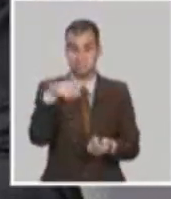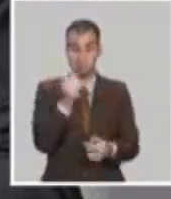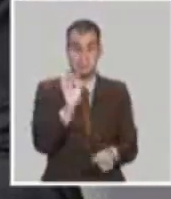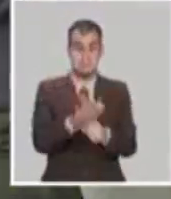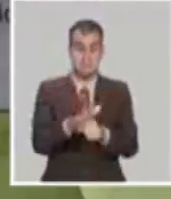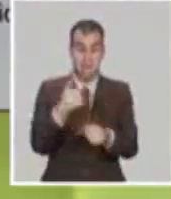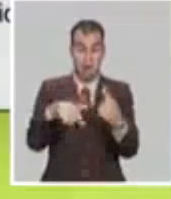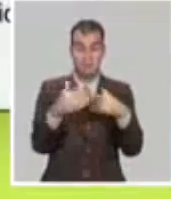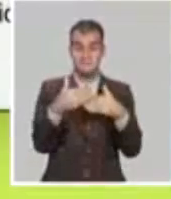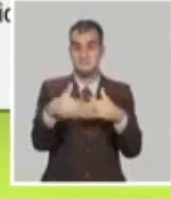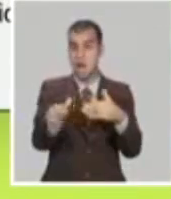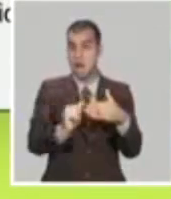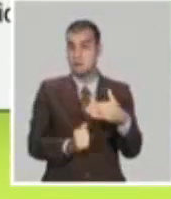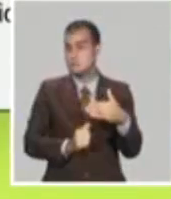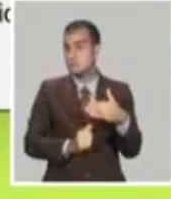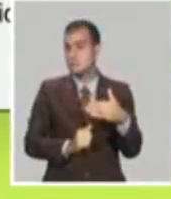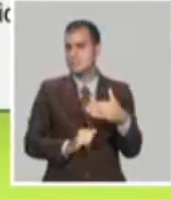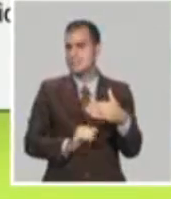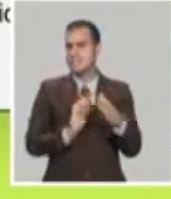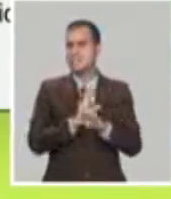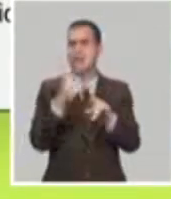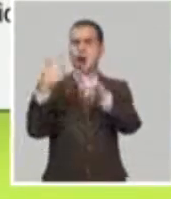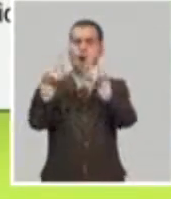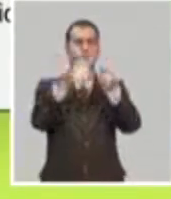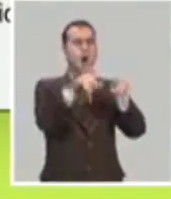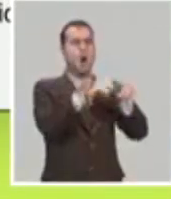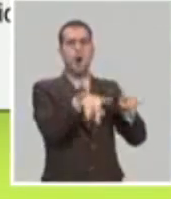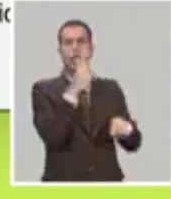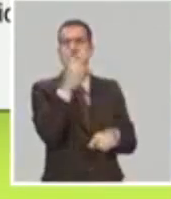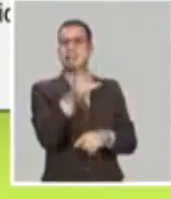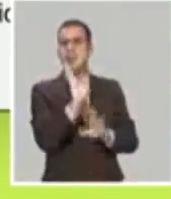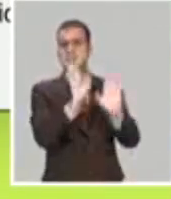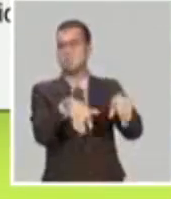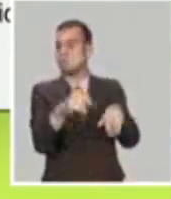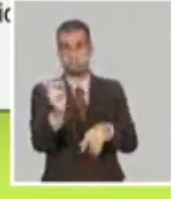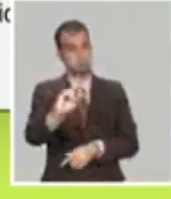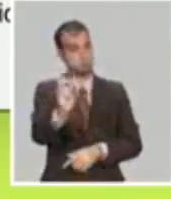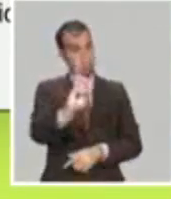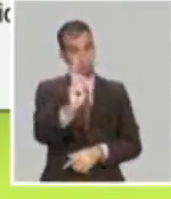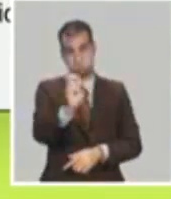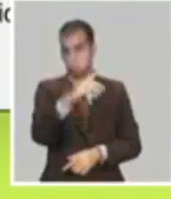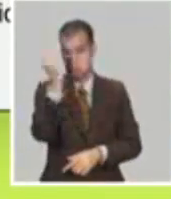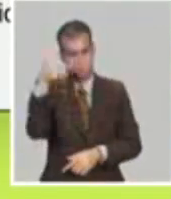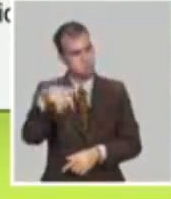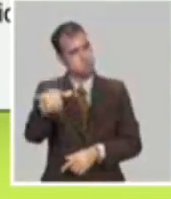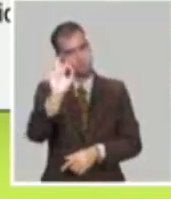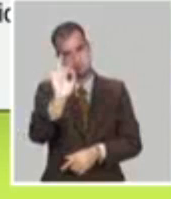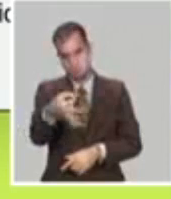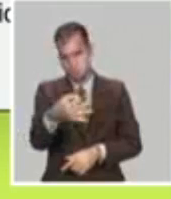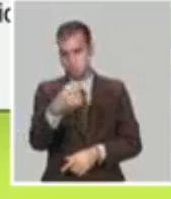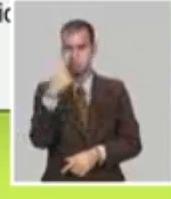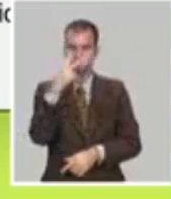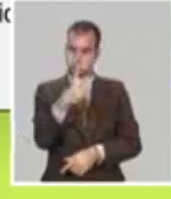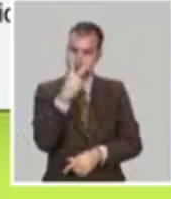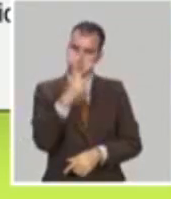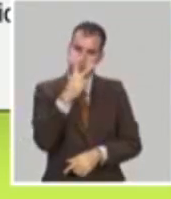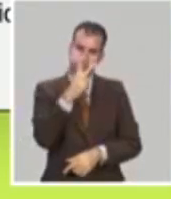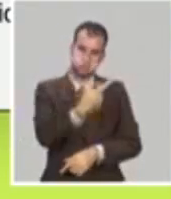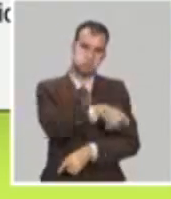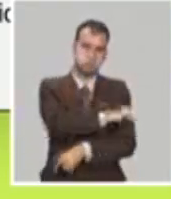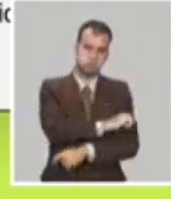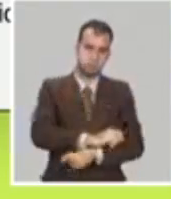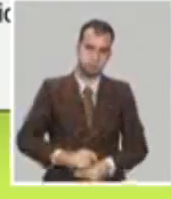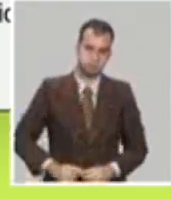se va a desmontar el resto de las actividades vinculadas a la atención directa a la población. va a haber un, y se está desarrollando un